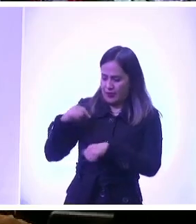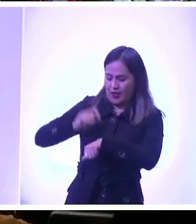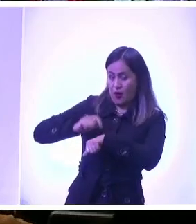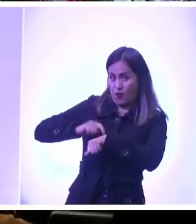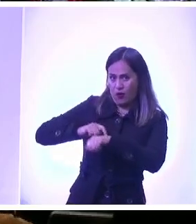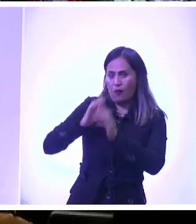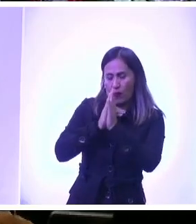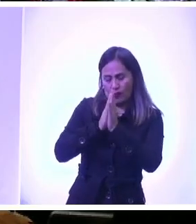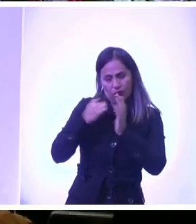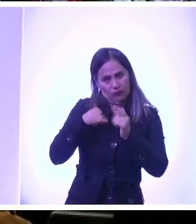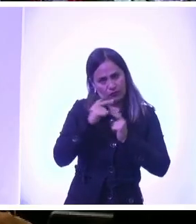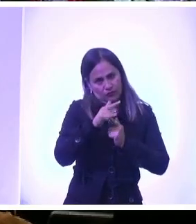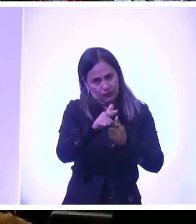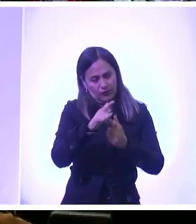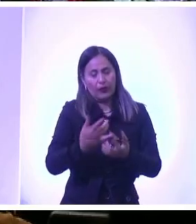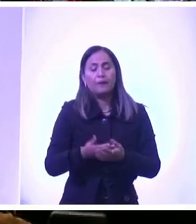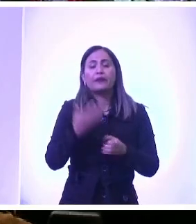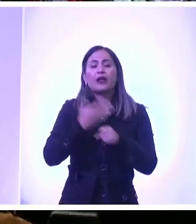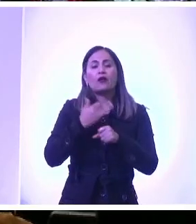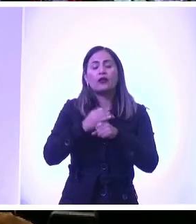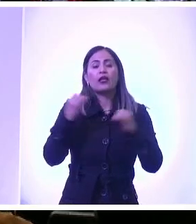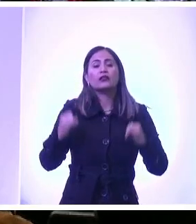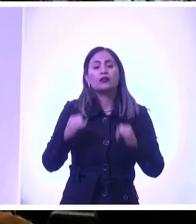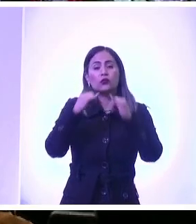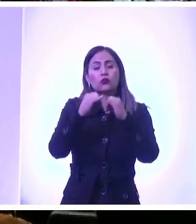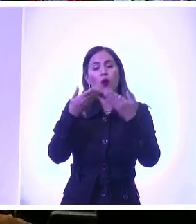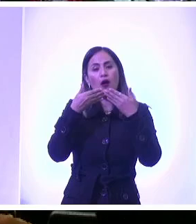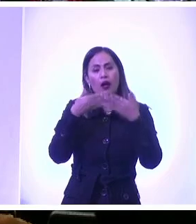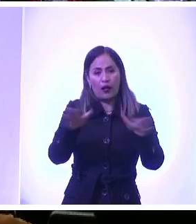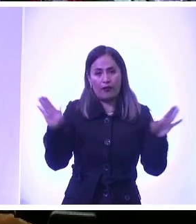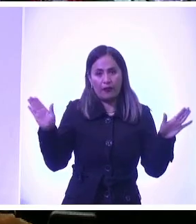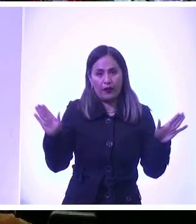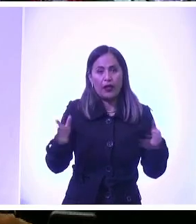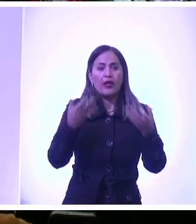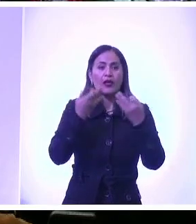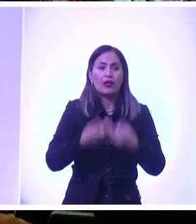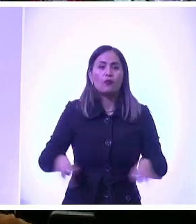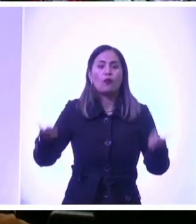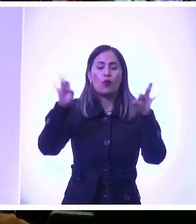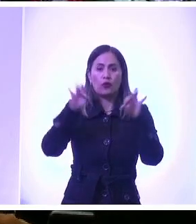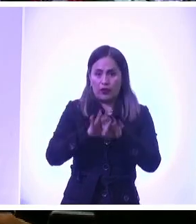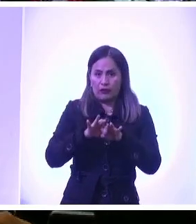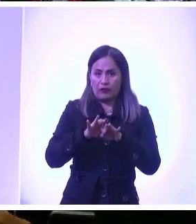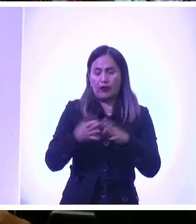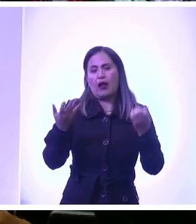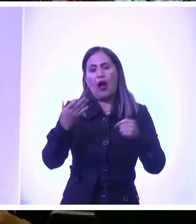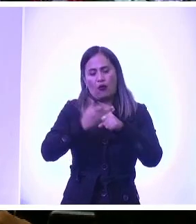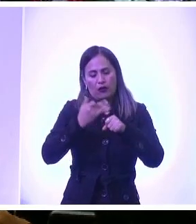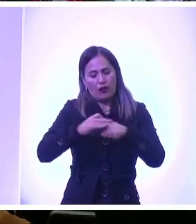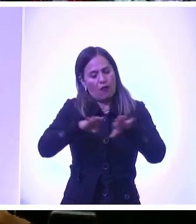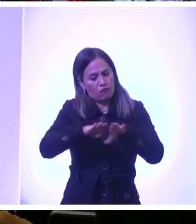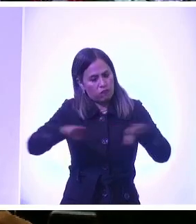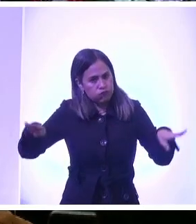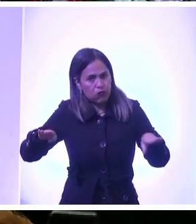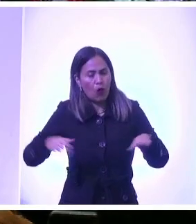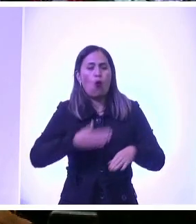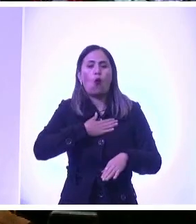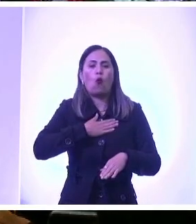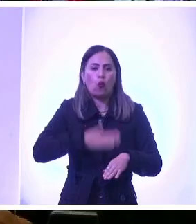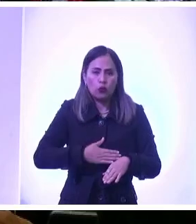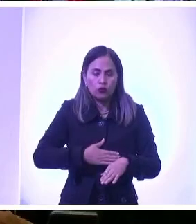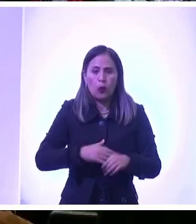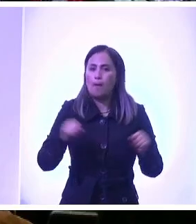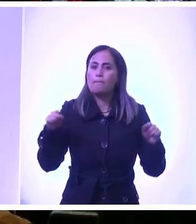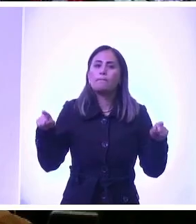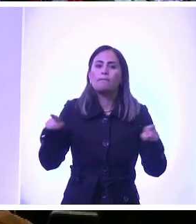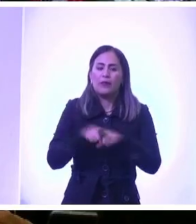para poder las instituciones y que es muy importante para nosotros como empresarios tener un piso justo tener una misma